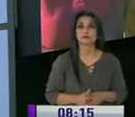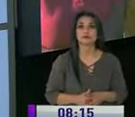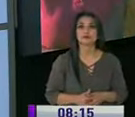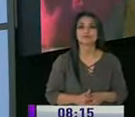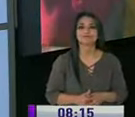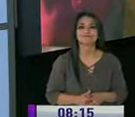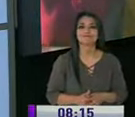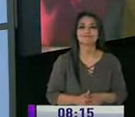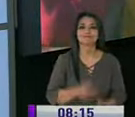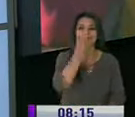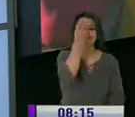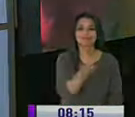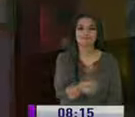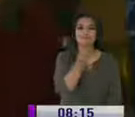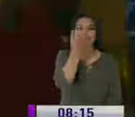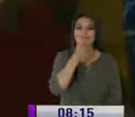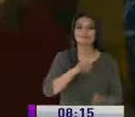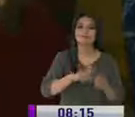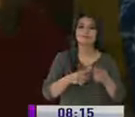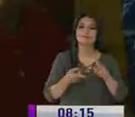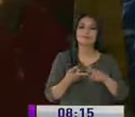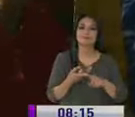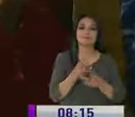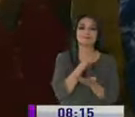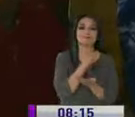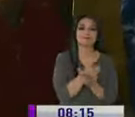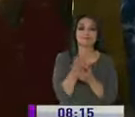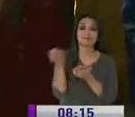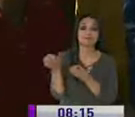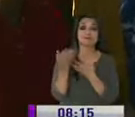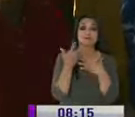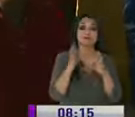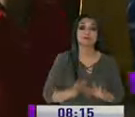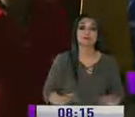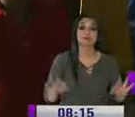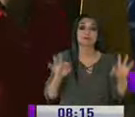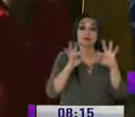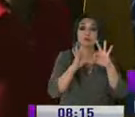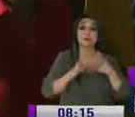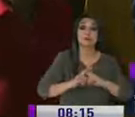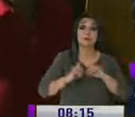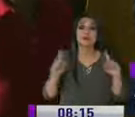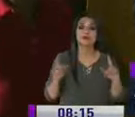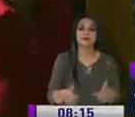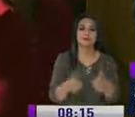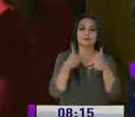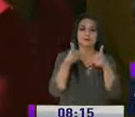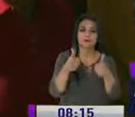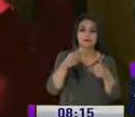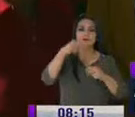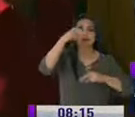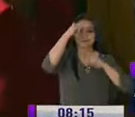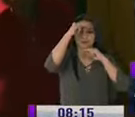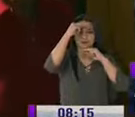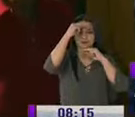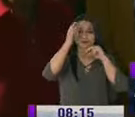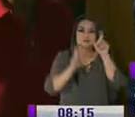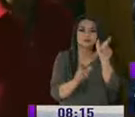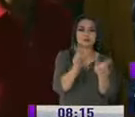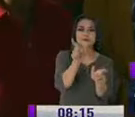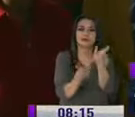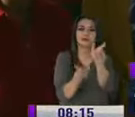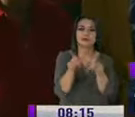Robert, amigos televidentes, muy buenos días. Así es, Robert, con información importante, pero sobre todo buenas noticias para los moradores de